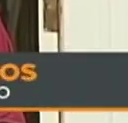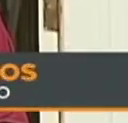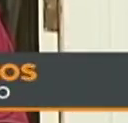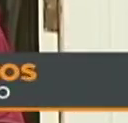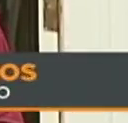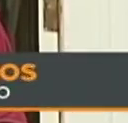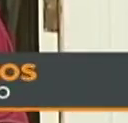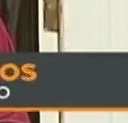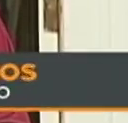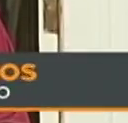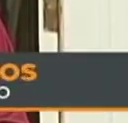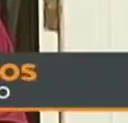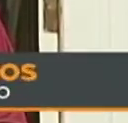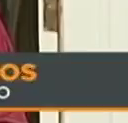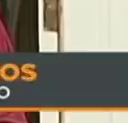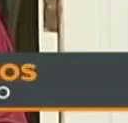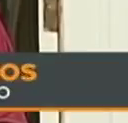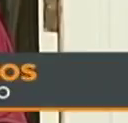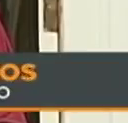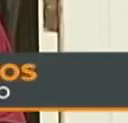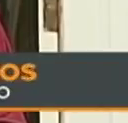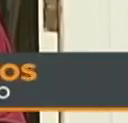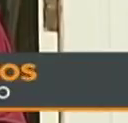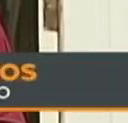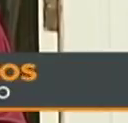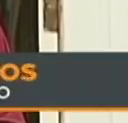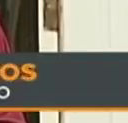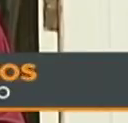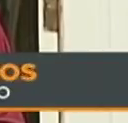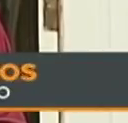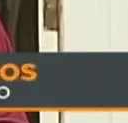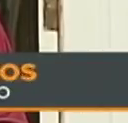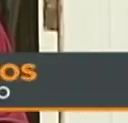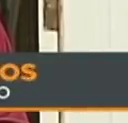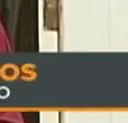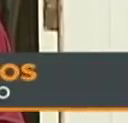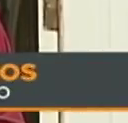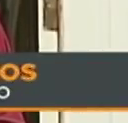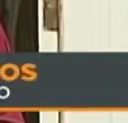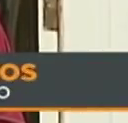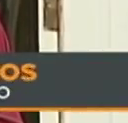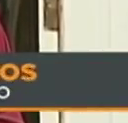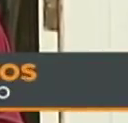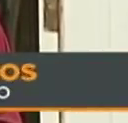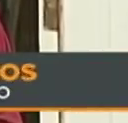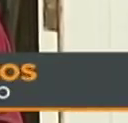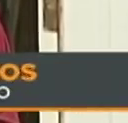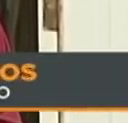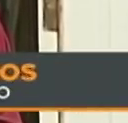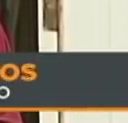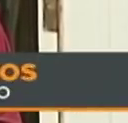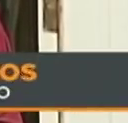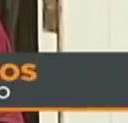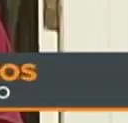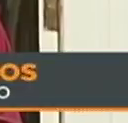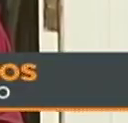Constituyente y muy pronto, en 15 días, se me dé un informe de los desalojos